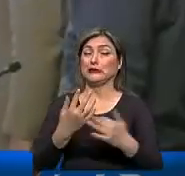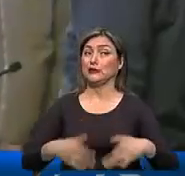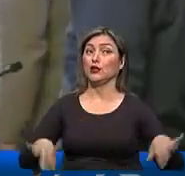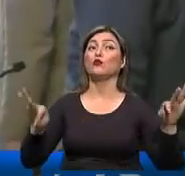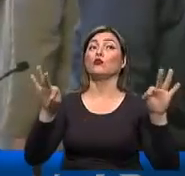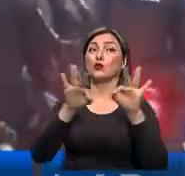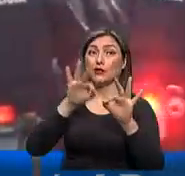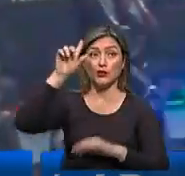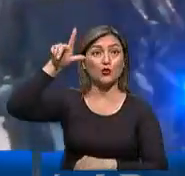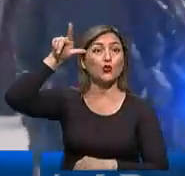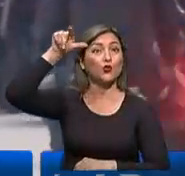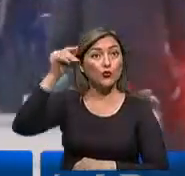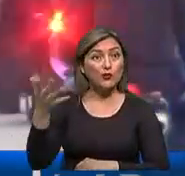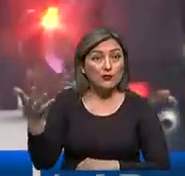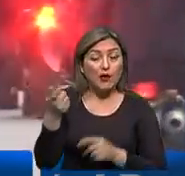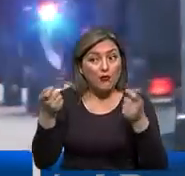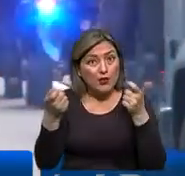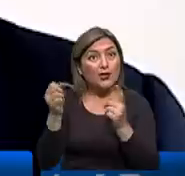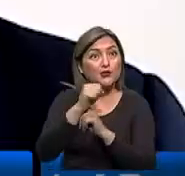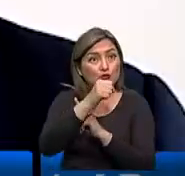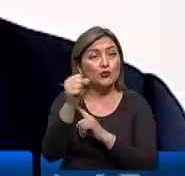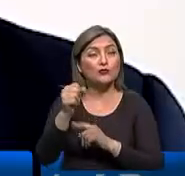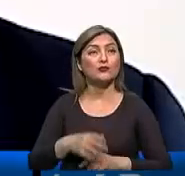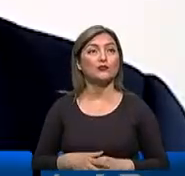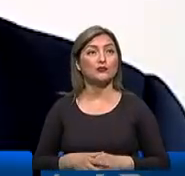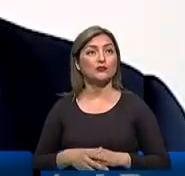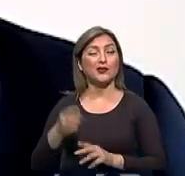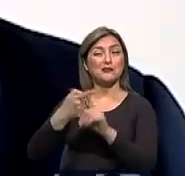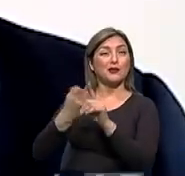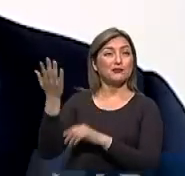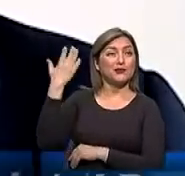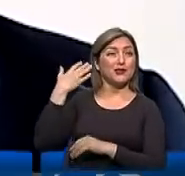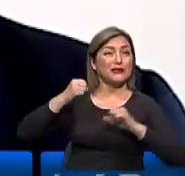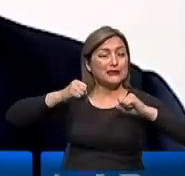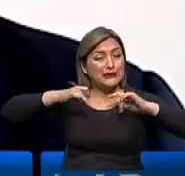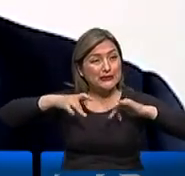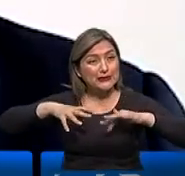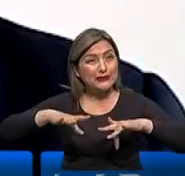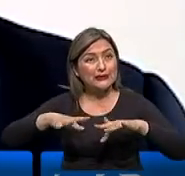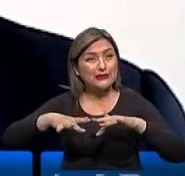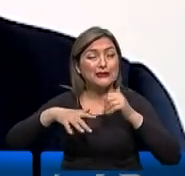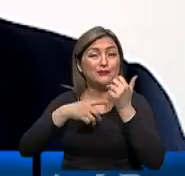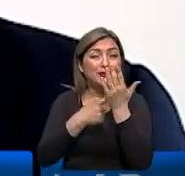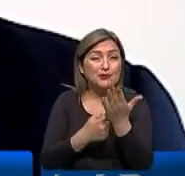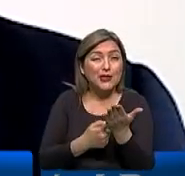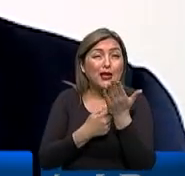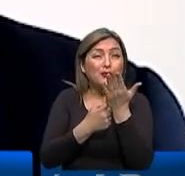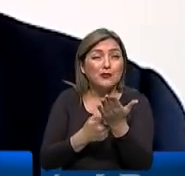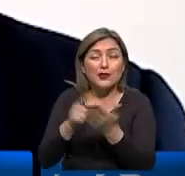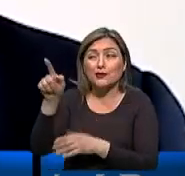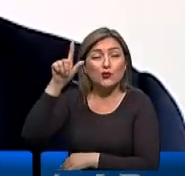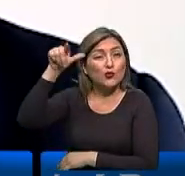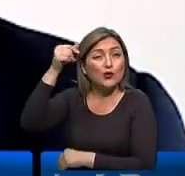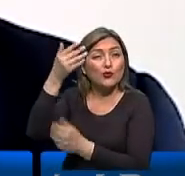determinantes para que el gobierno realmente maneje la situación. Desde el mes de septiembre Estamos esperando la propuesta de un plan